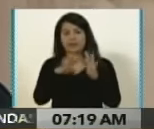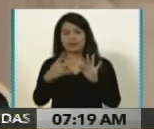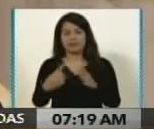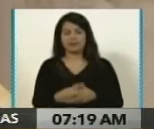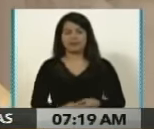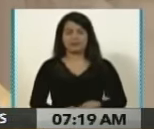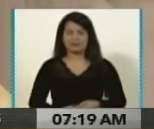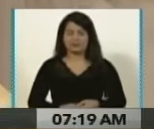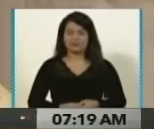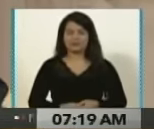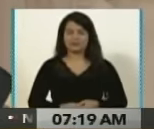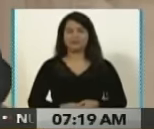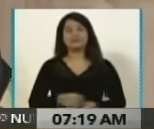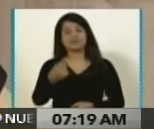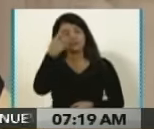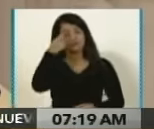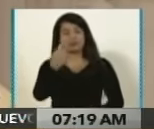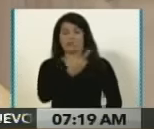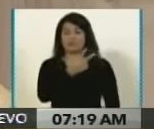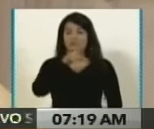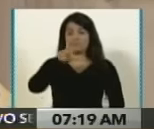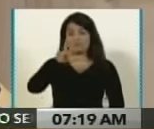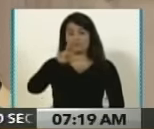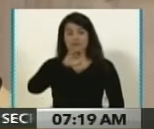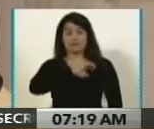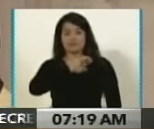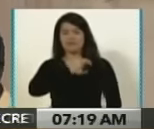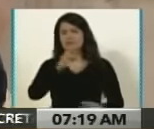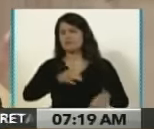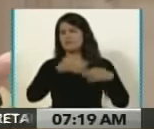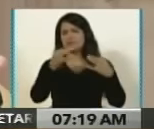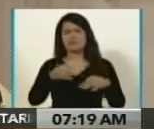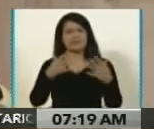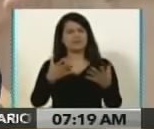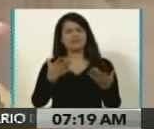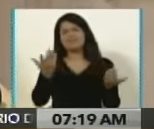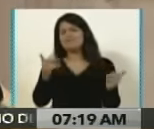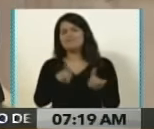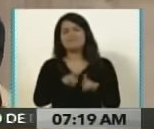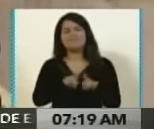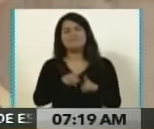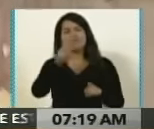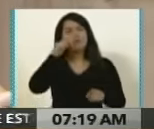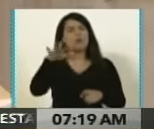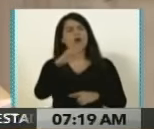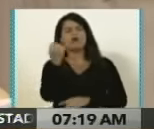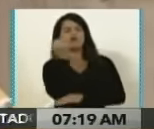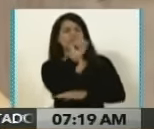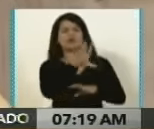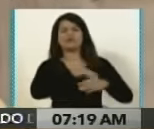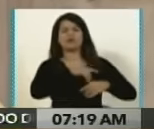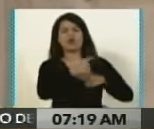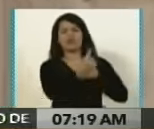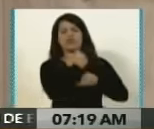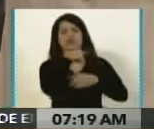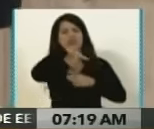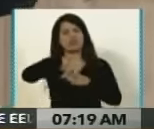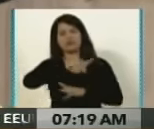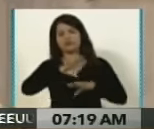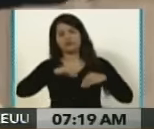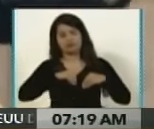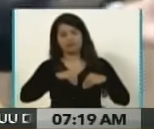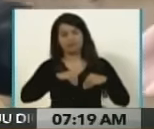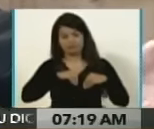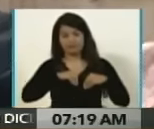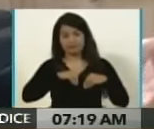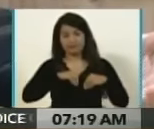siempre ha representado y debería representar la rebelión del pueblo contra la dictadura, ¿no? Contra una